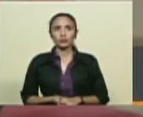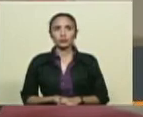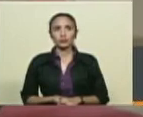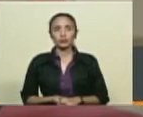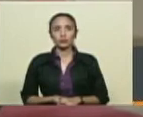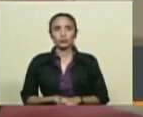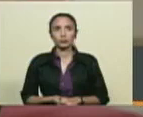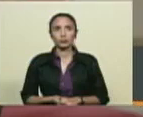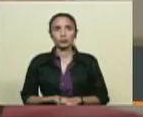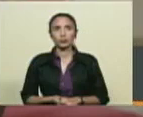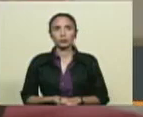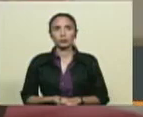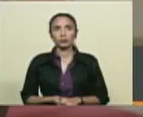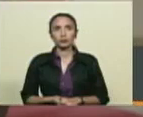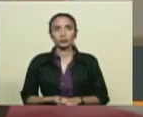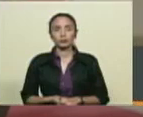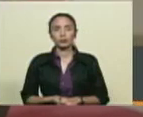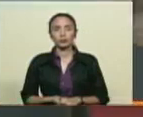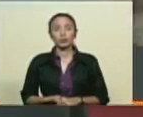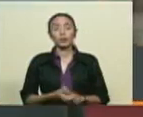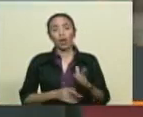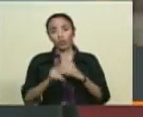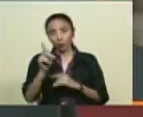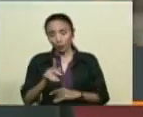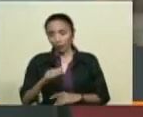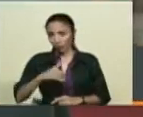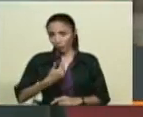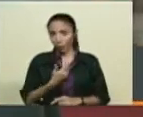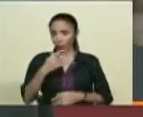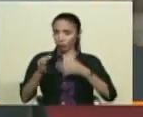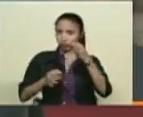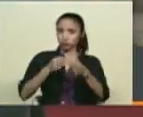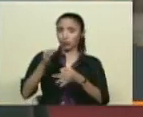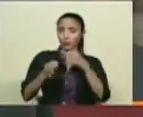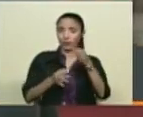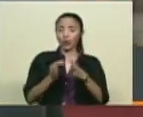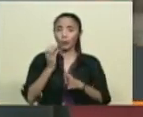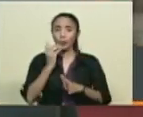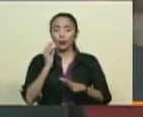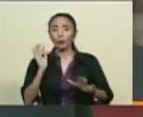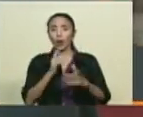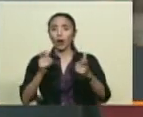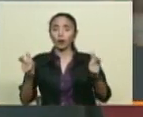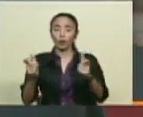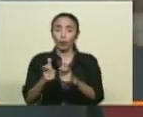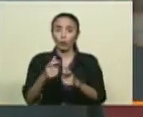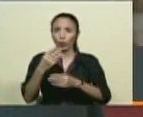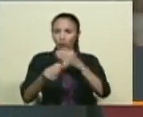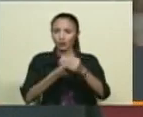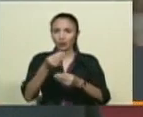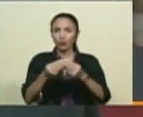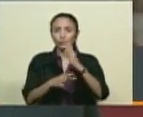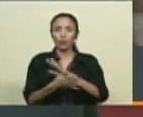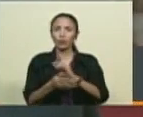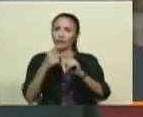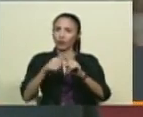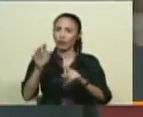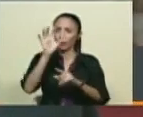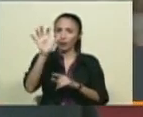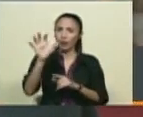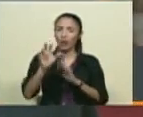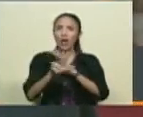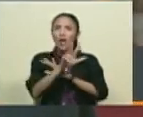the declaration of cooperation. Y le puedo decir que en la última reunión sostenida en Viena el 30 de noviembre, 6